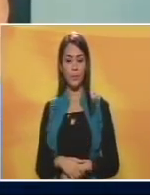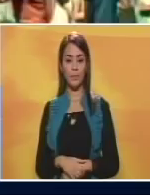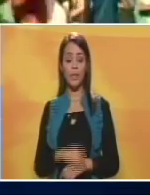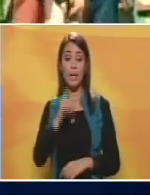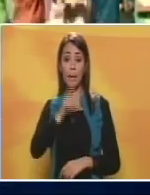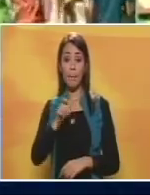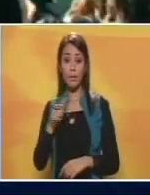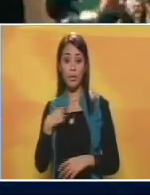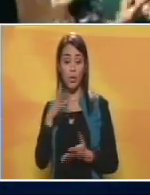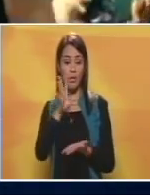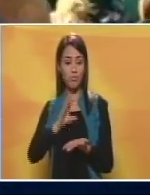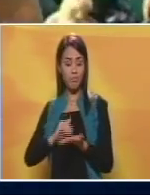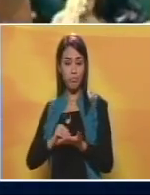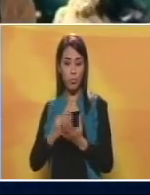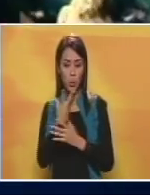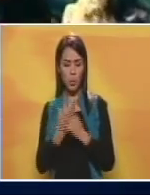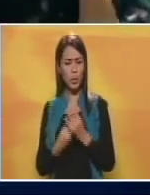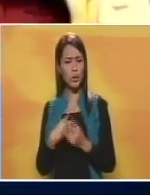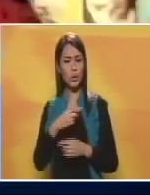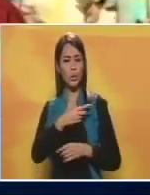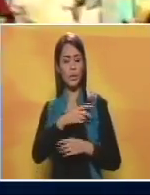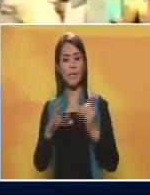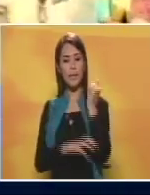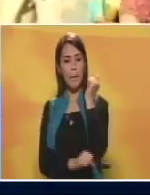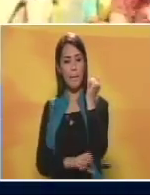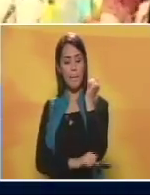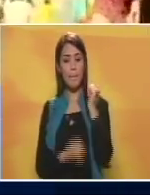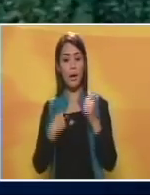se identificó como Palestina Libre. Dejaron un